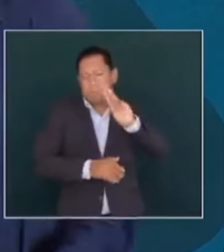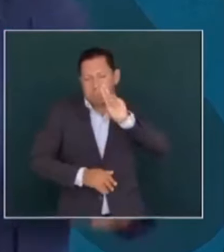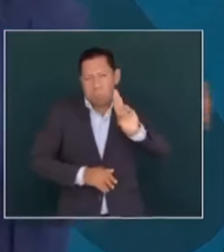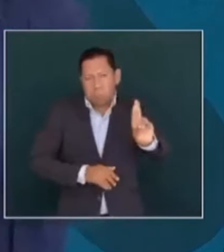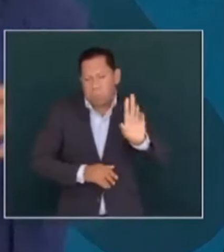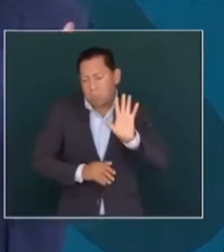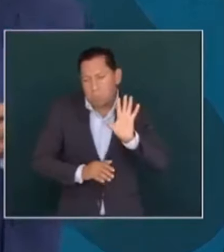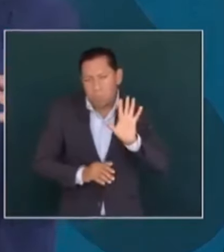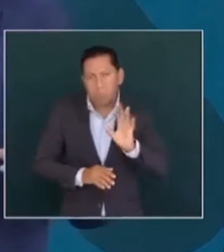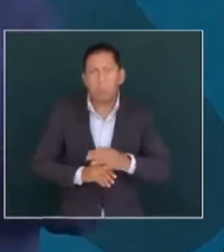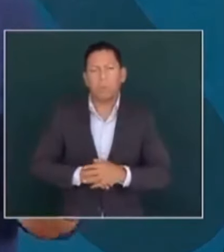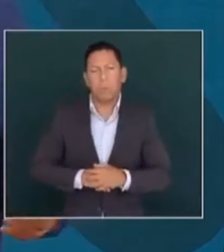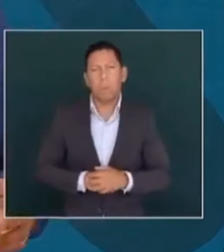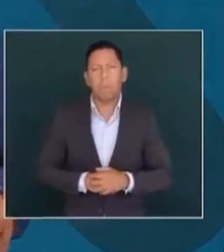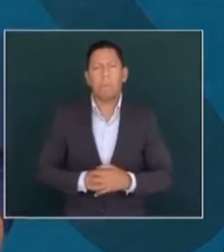a que